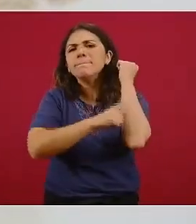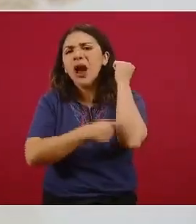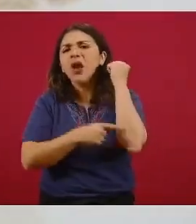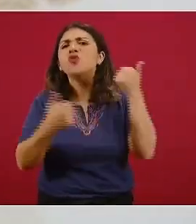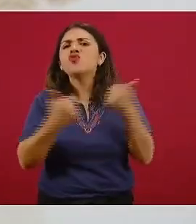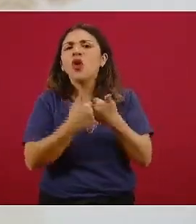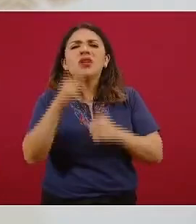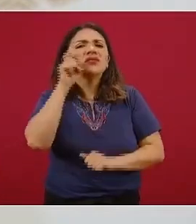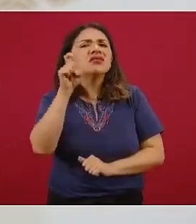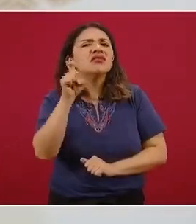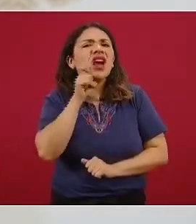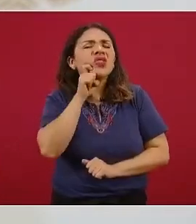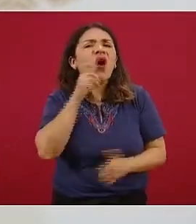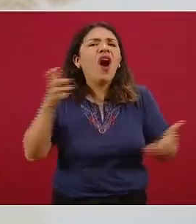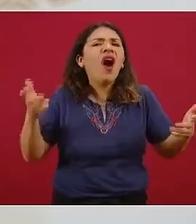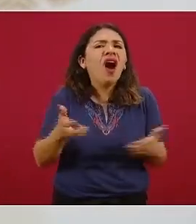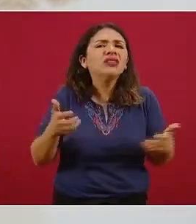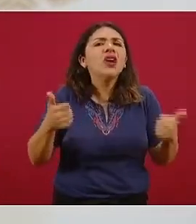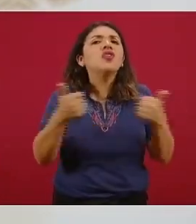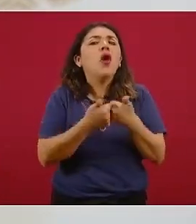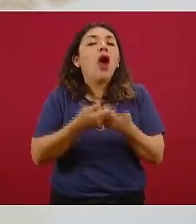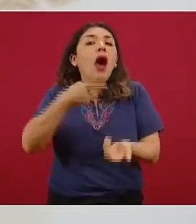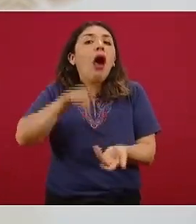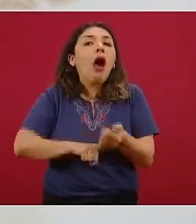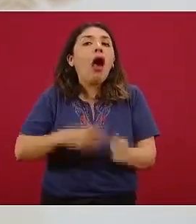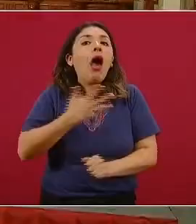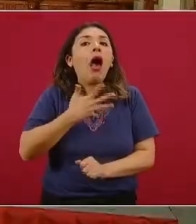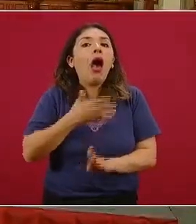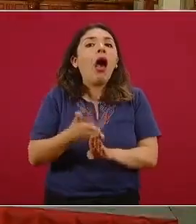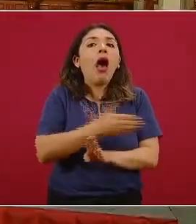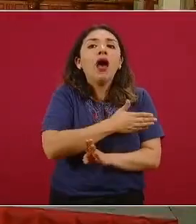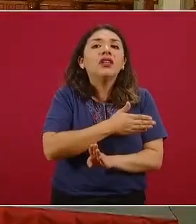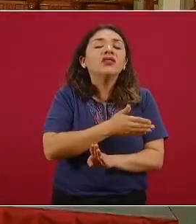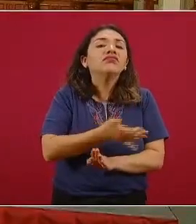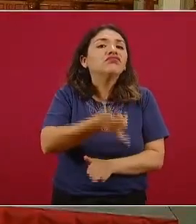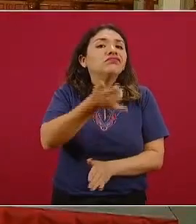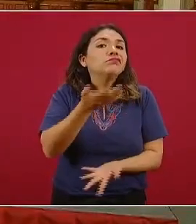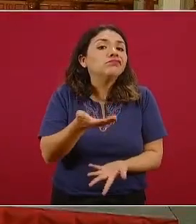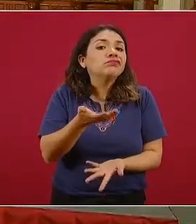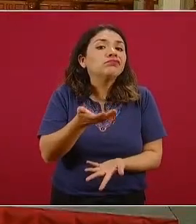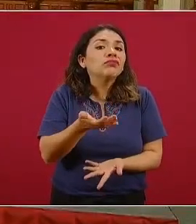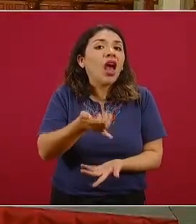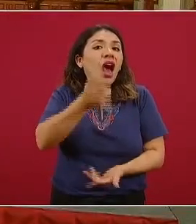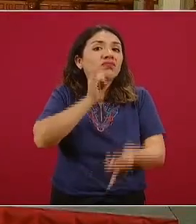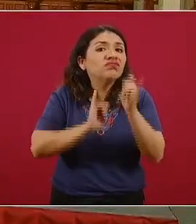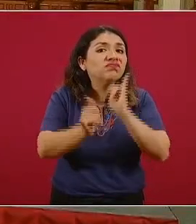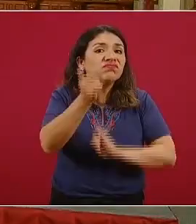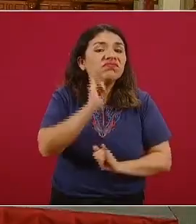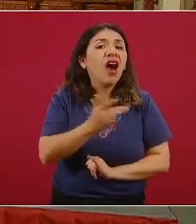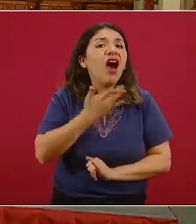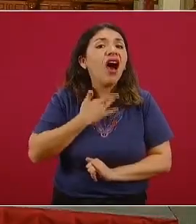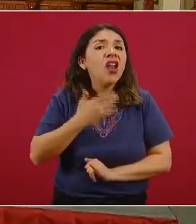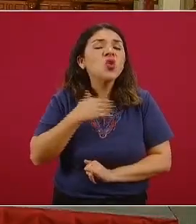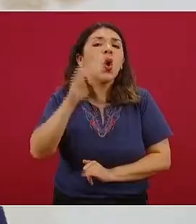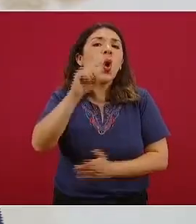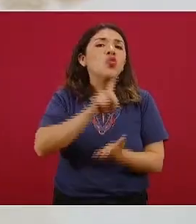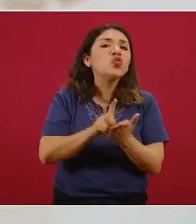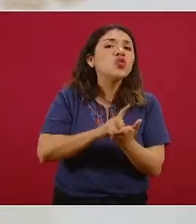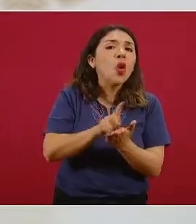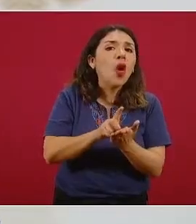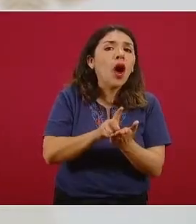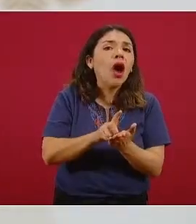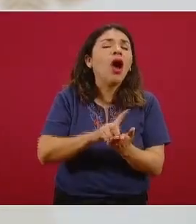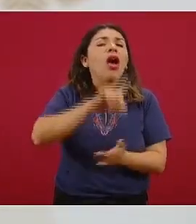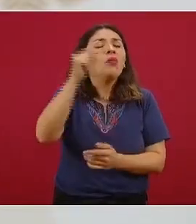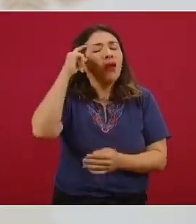una práctica sexual bajo los efectos del consumo de alcohol y de otras sustancias.